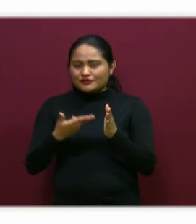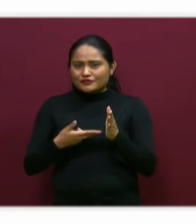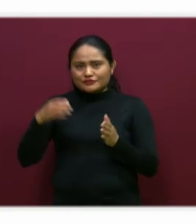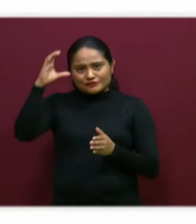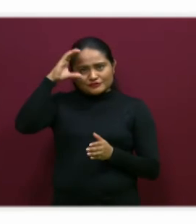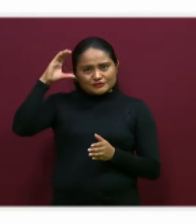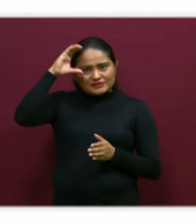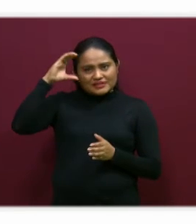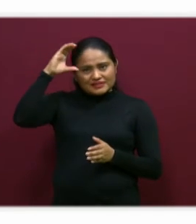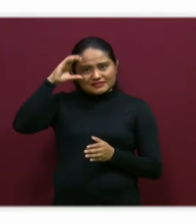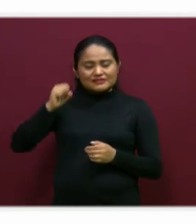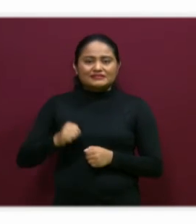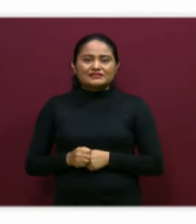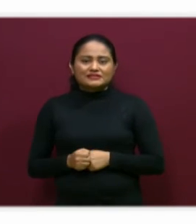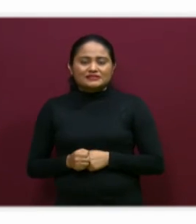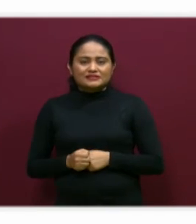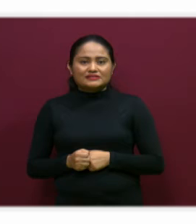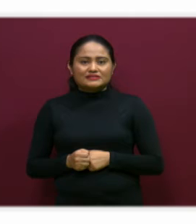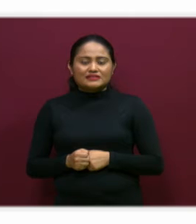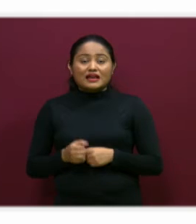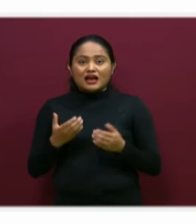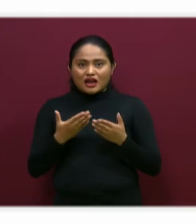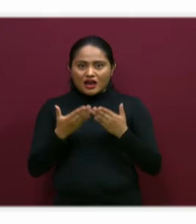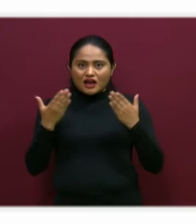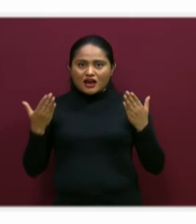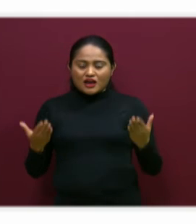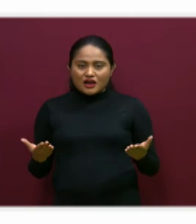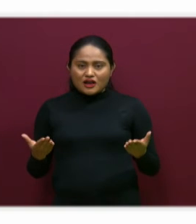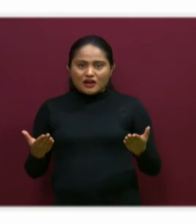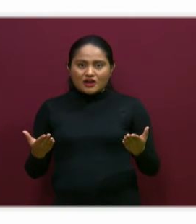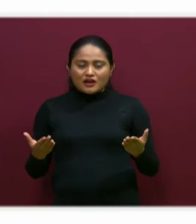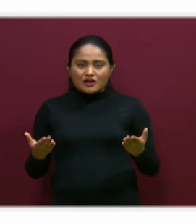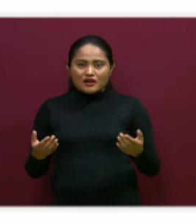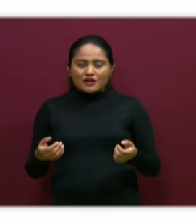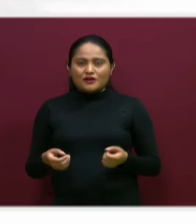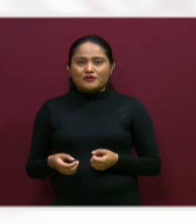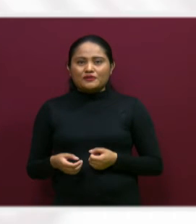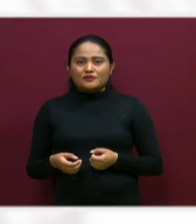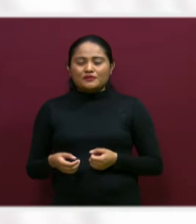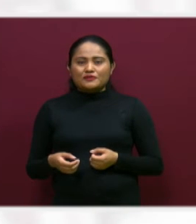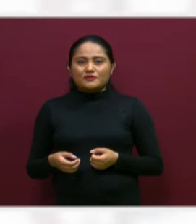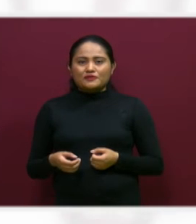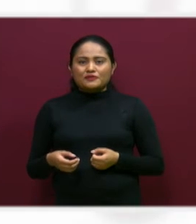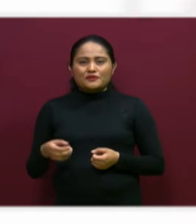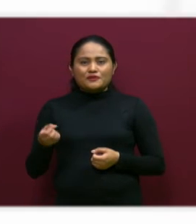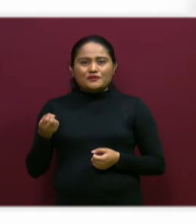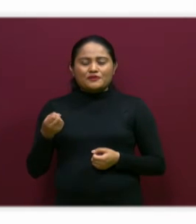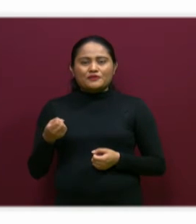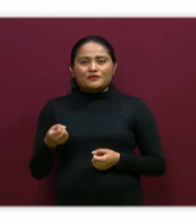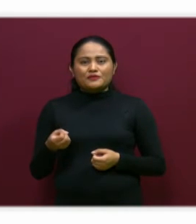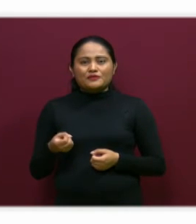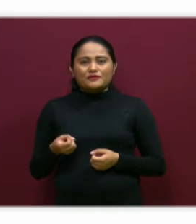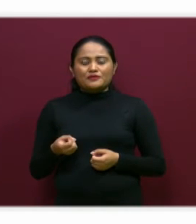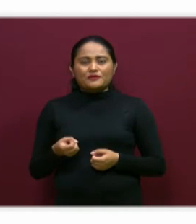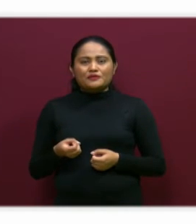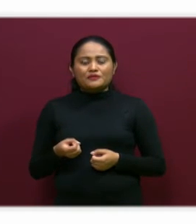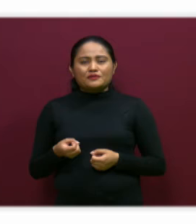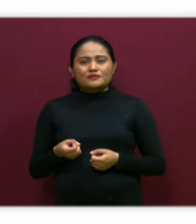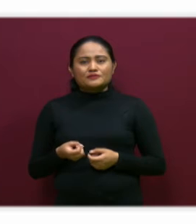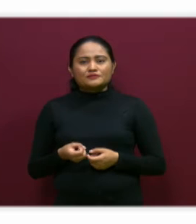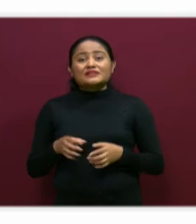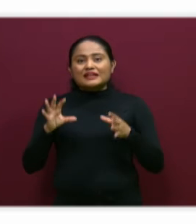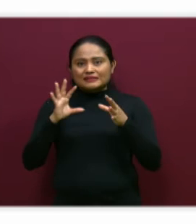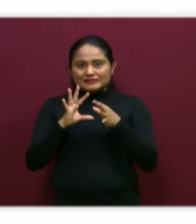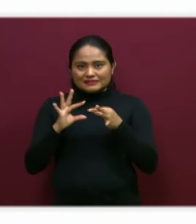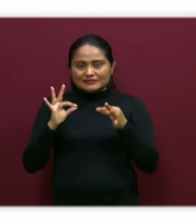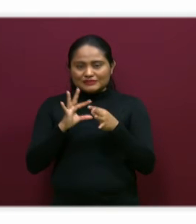paso a estos eventos especiales para eso se do bueno en el espacio aquí miguelángel para que les expliqué un poquito